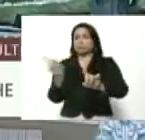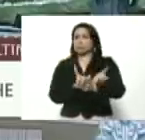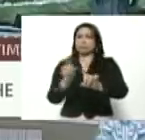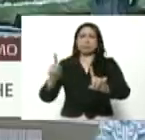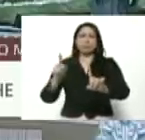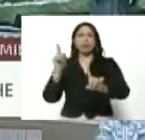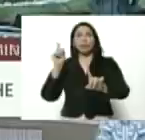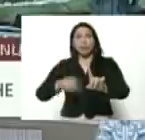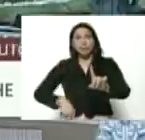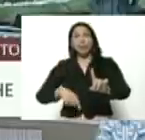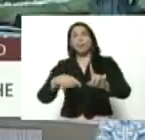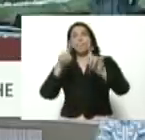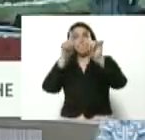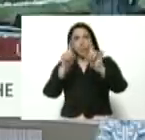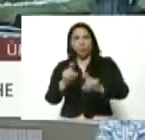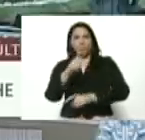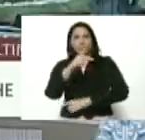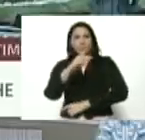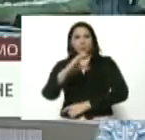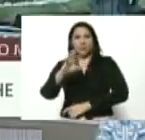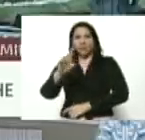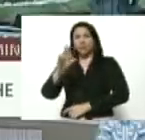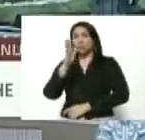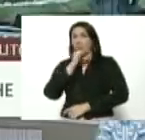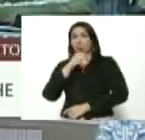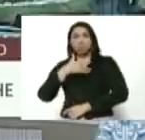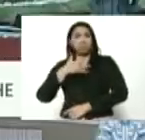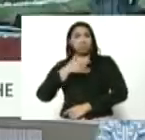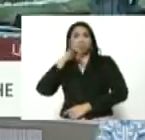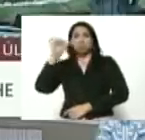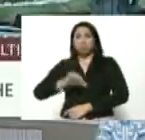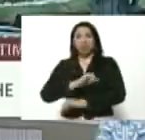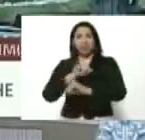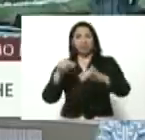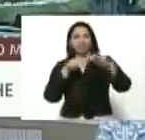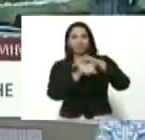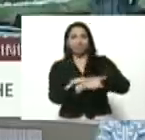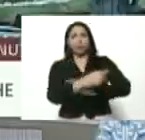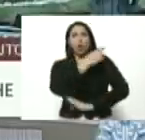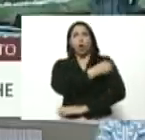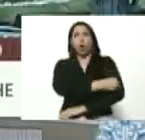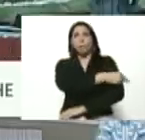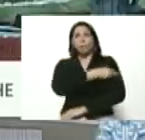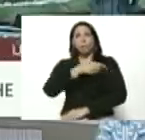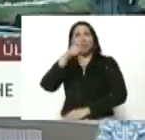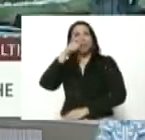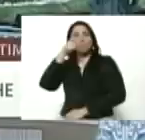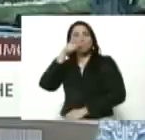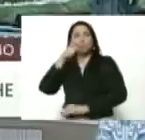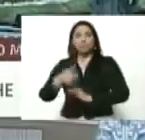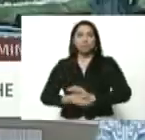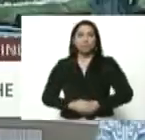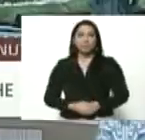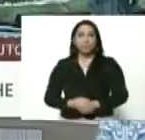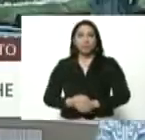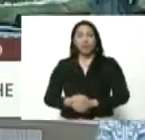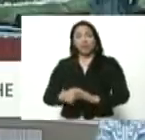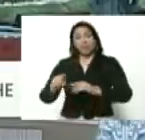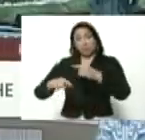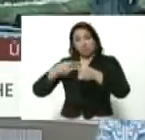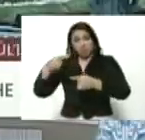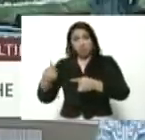tomó la prueba molecular está asintomático y ya fue ingresado a un hospital centinela luego